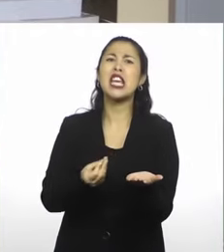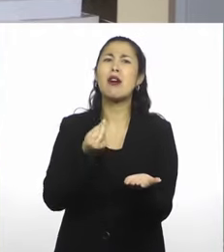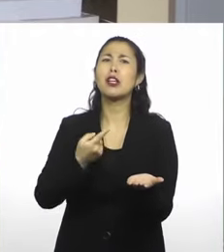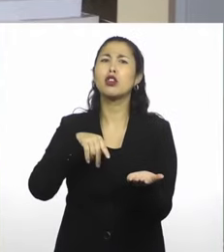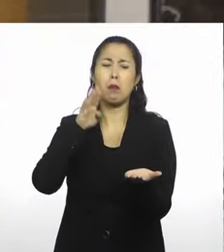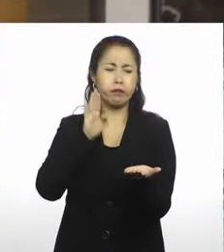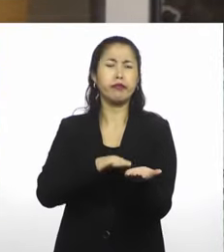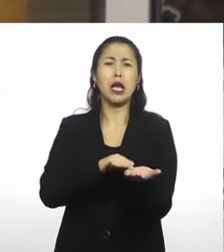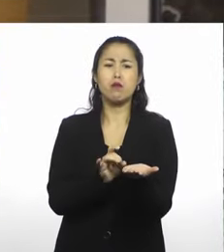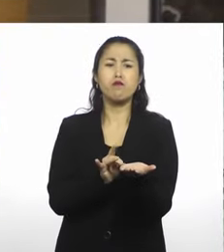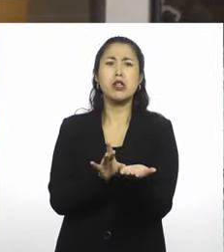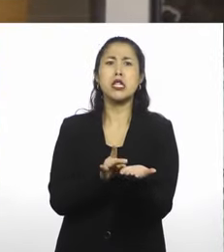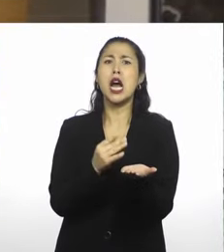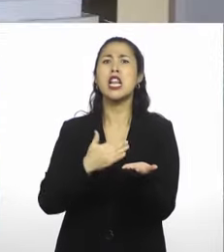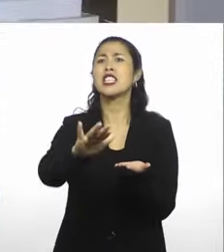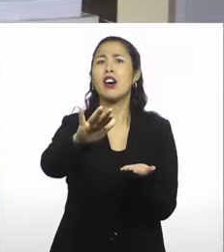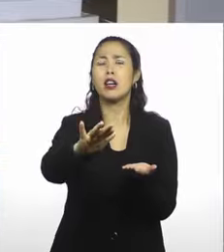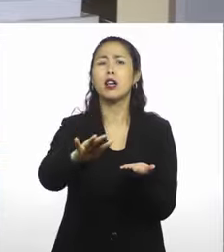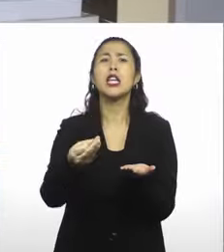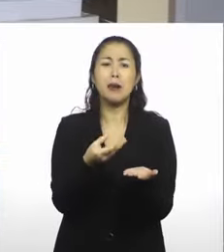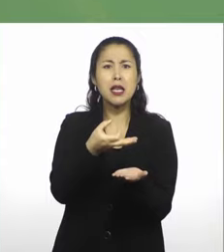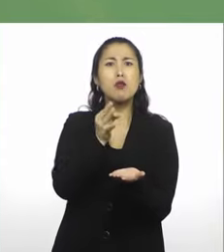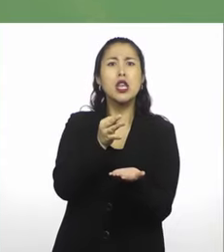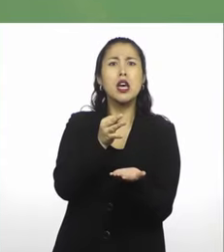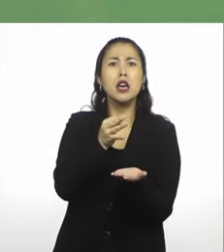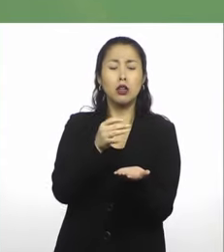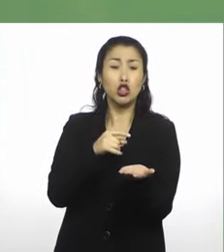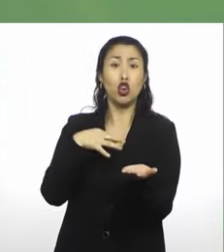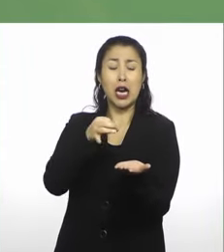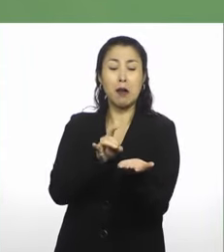tiramos lejos? ¿Qué va a pasar con la moneda? Atentos.